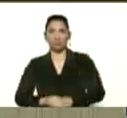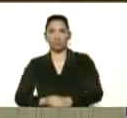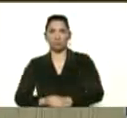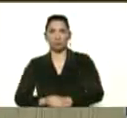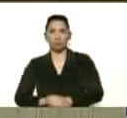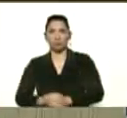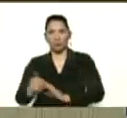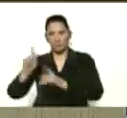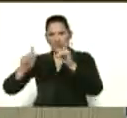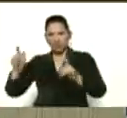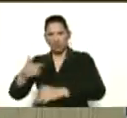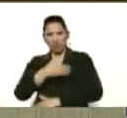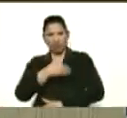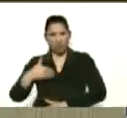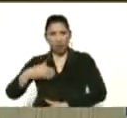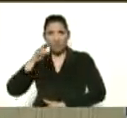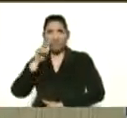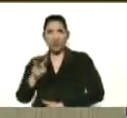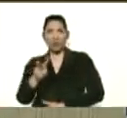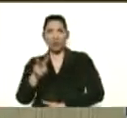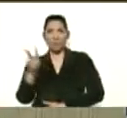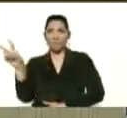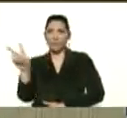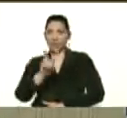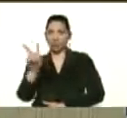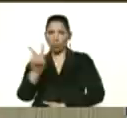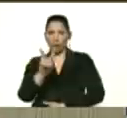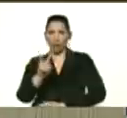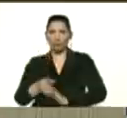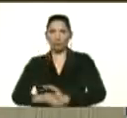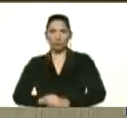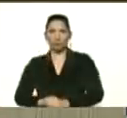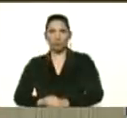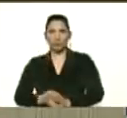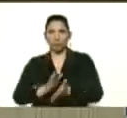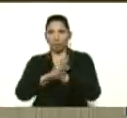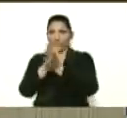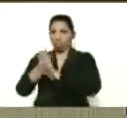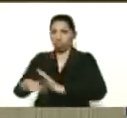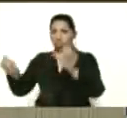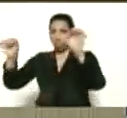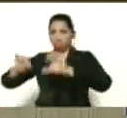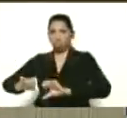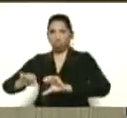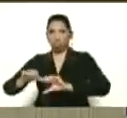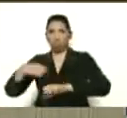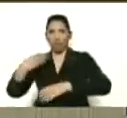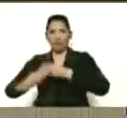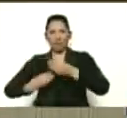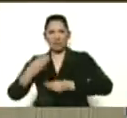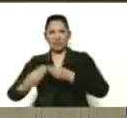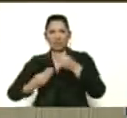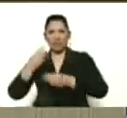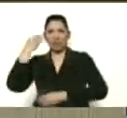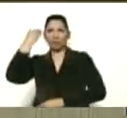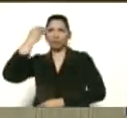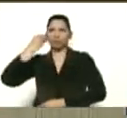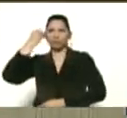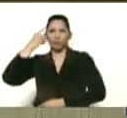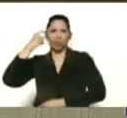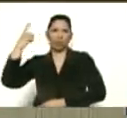que quisieran ver a Venezuela destruirse, pues hicieron esas premoniciones